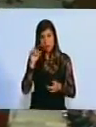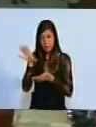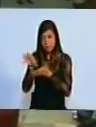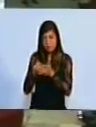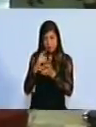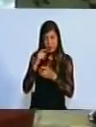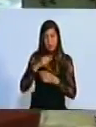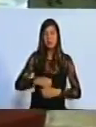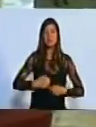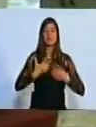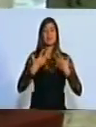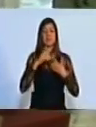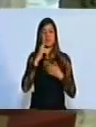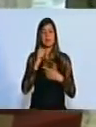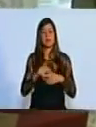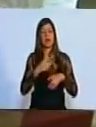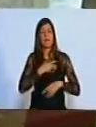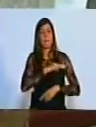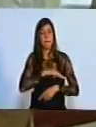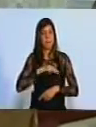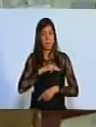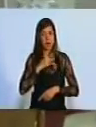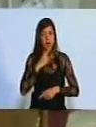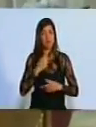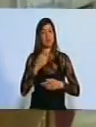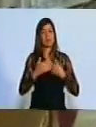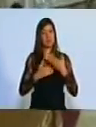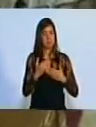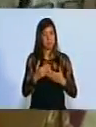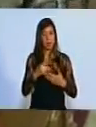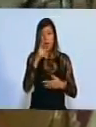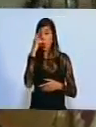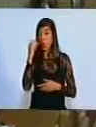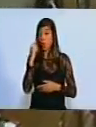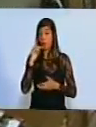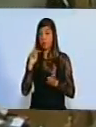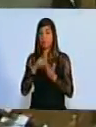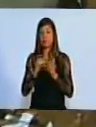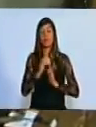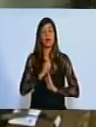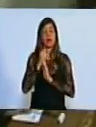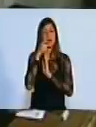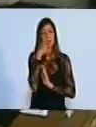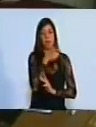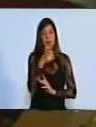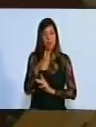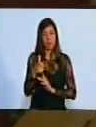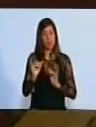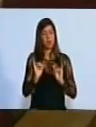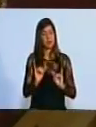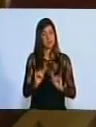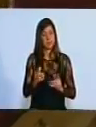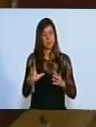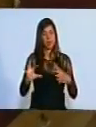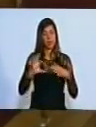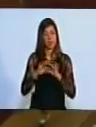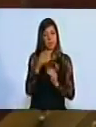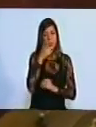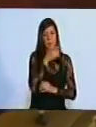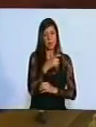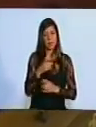moral. De esta forma, Ezequiel Zamora adquirió su papel de líder de pueblo soberano y síntesis de la Unión Cívico-Militar.